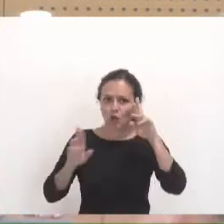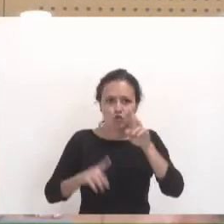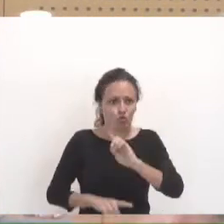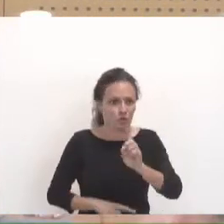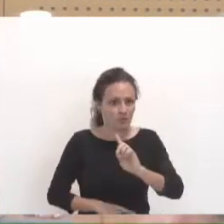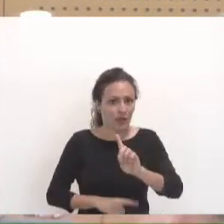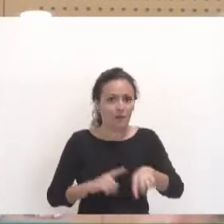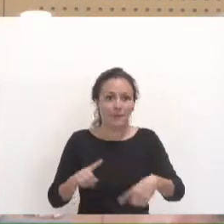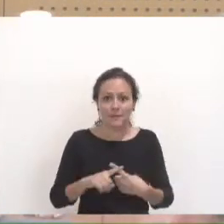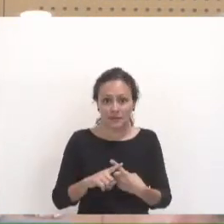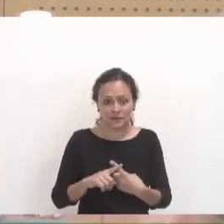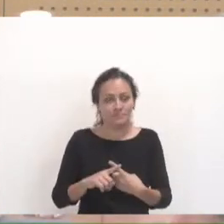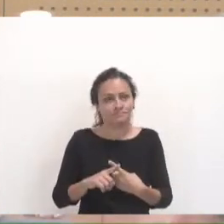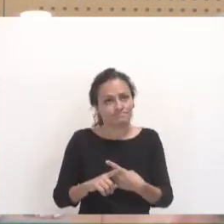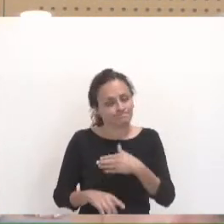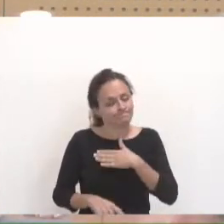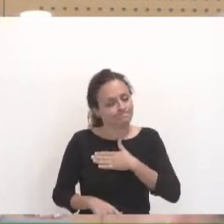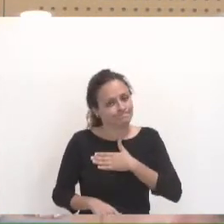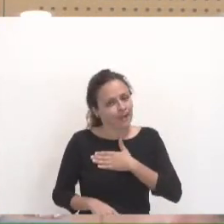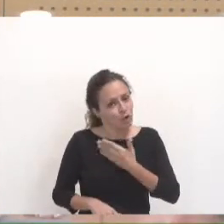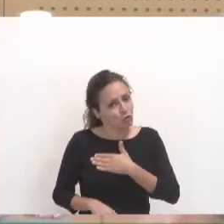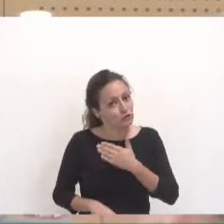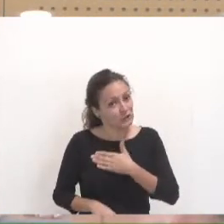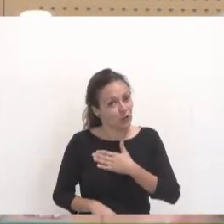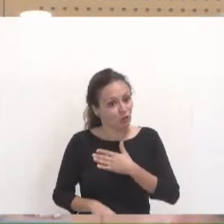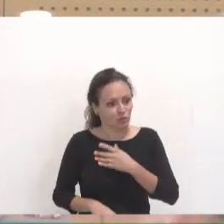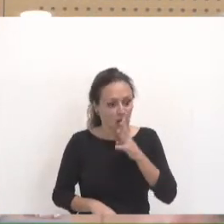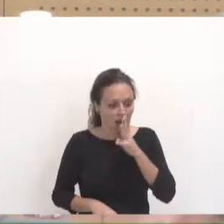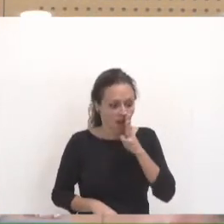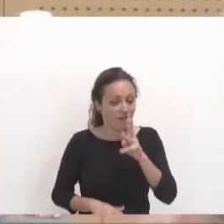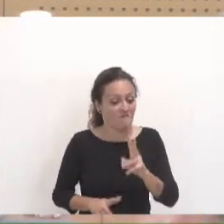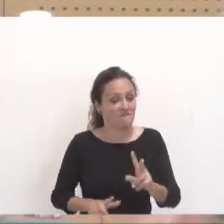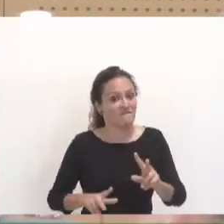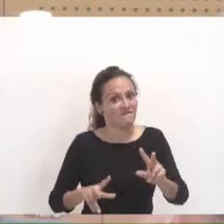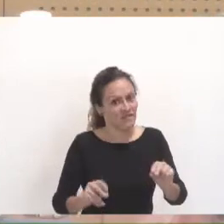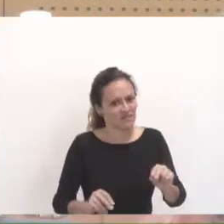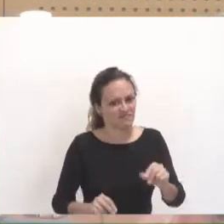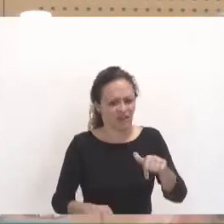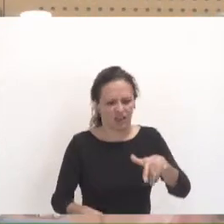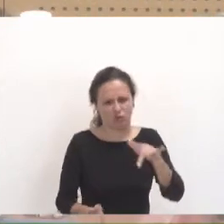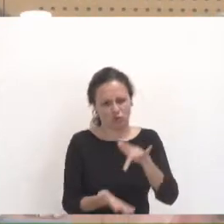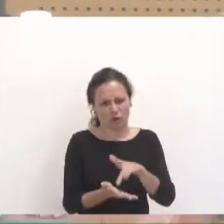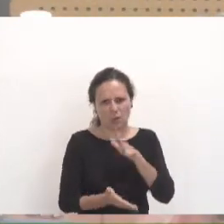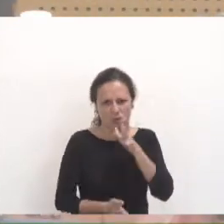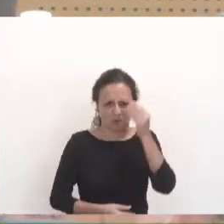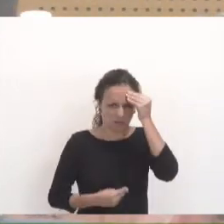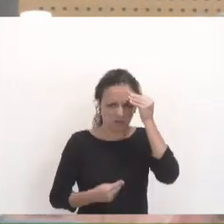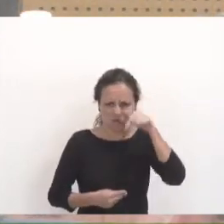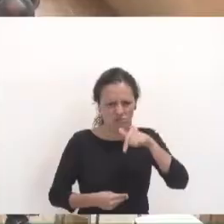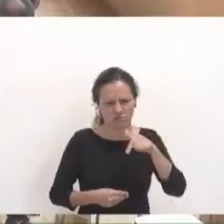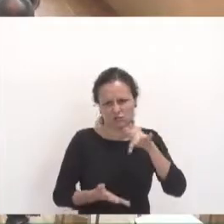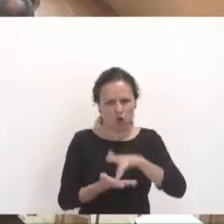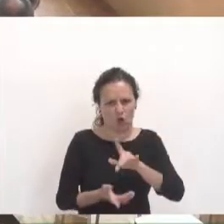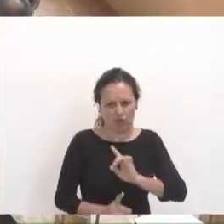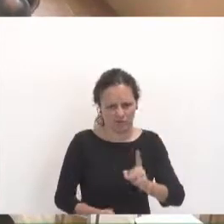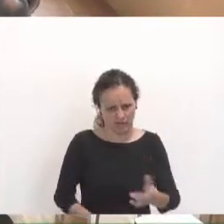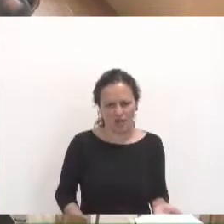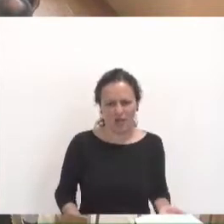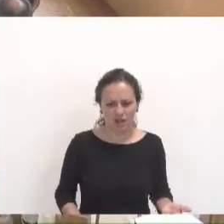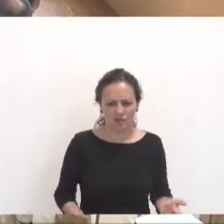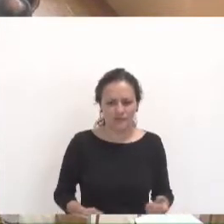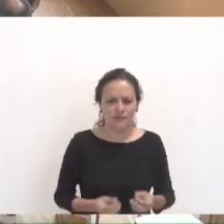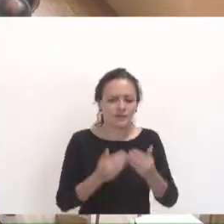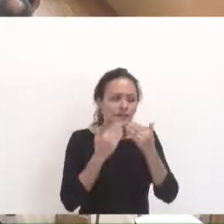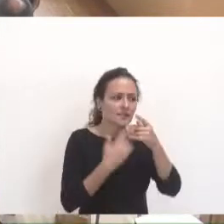mucho que esto, al finalizar el mandato, esto ocurra, porque no creo que sea de recibo. Muchas gracias. Muchas gracias, señor consejero. Pasamos a la